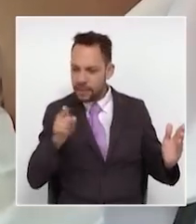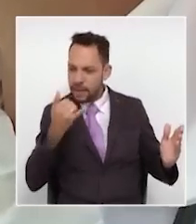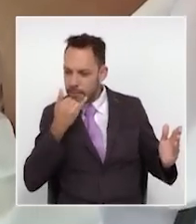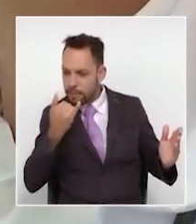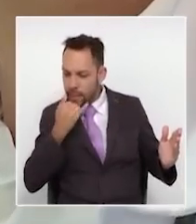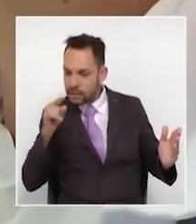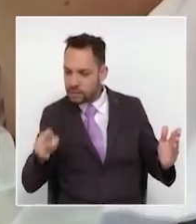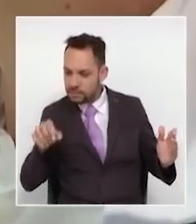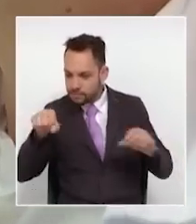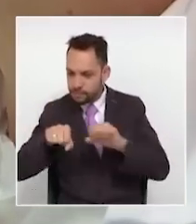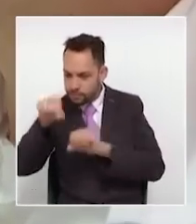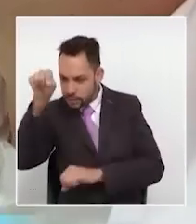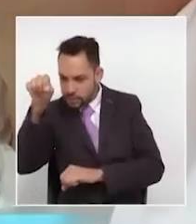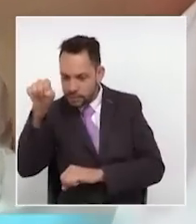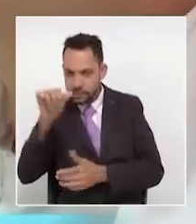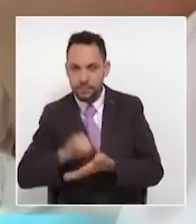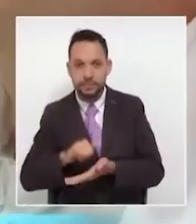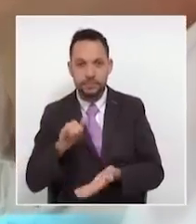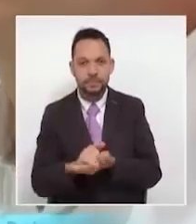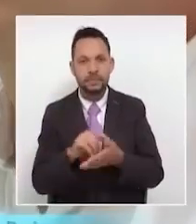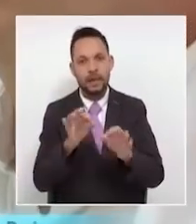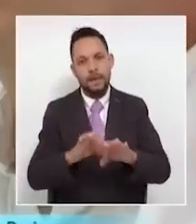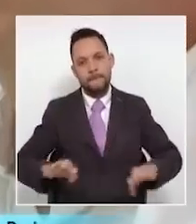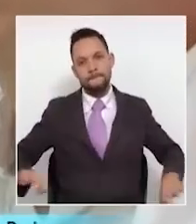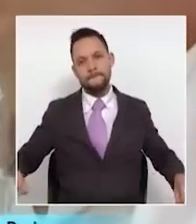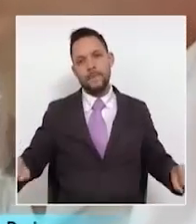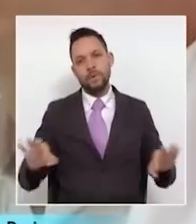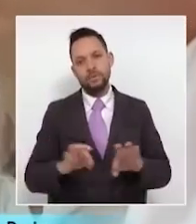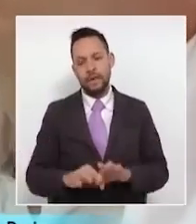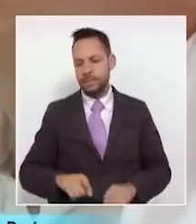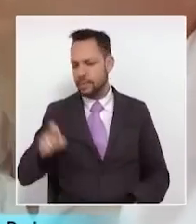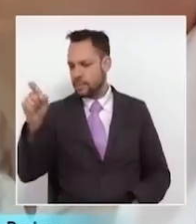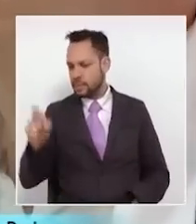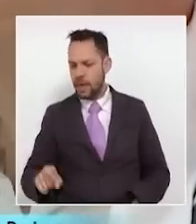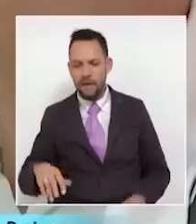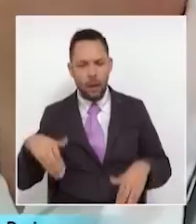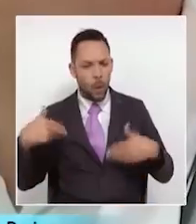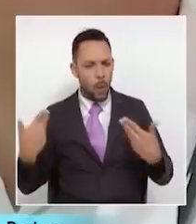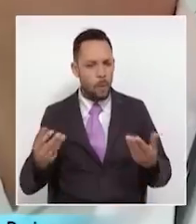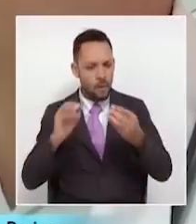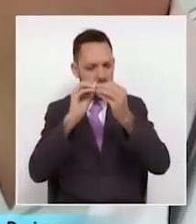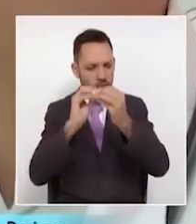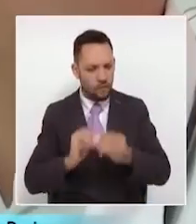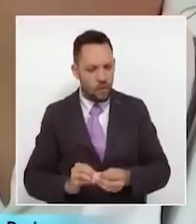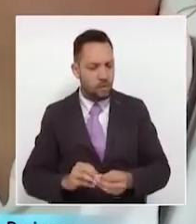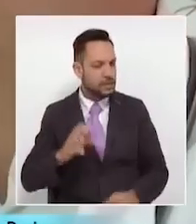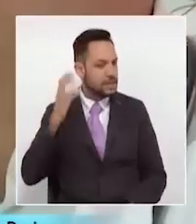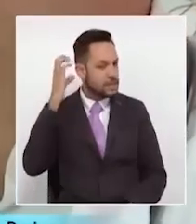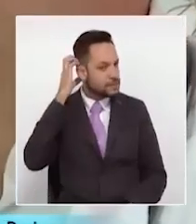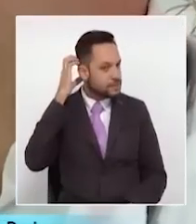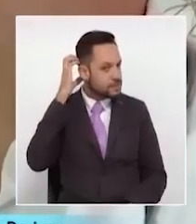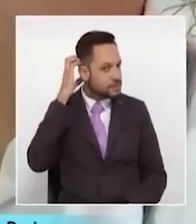ya entonces vemos la importancia del mapeo cerebral también se le denomina electroencefalograma